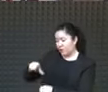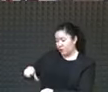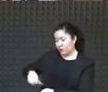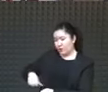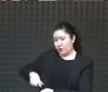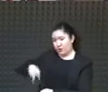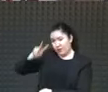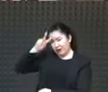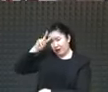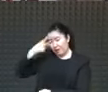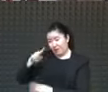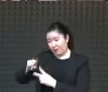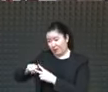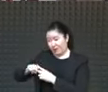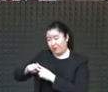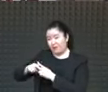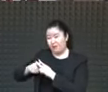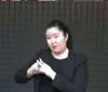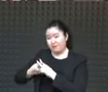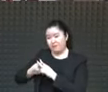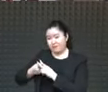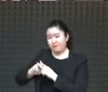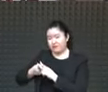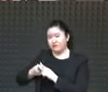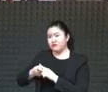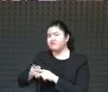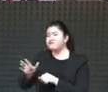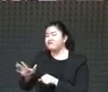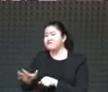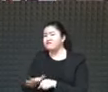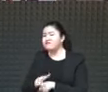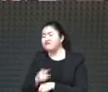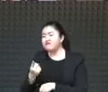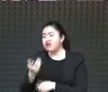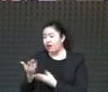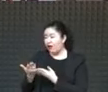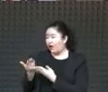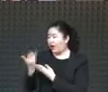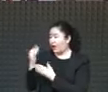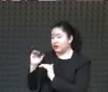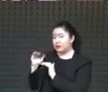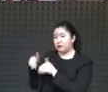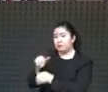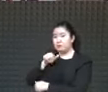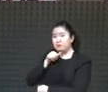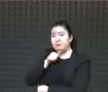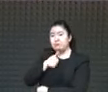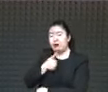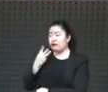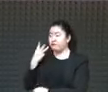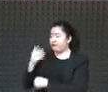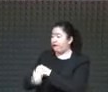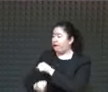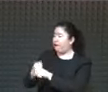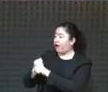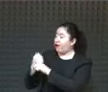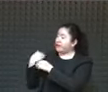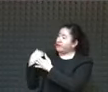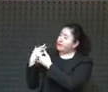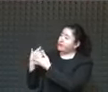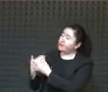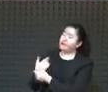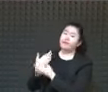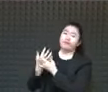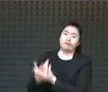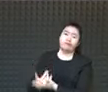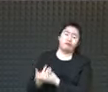México desde el inicio de su administración. ¿Por qué en ese momento usted no se sumó? ¿Por qué dejar pasar 3 años y ahora sí